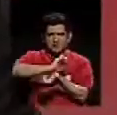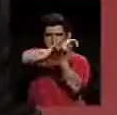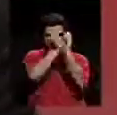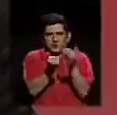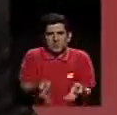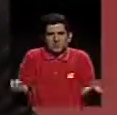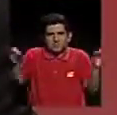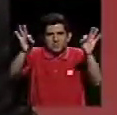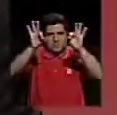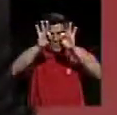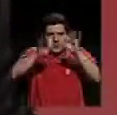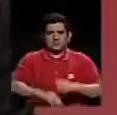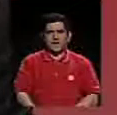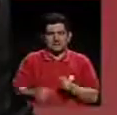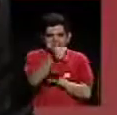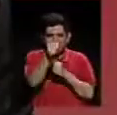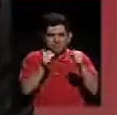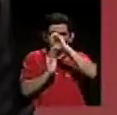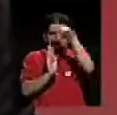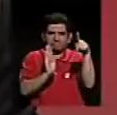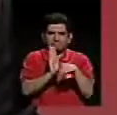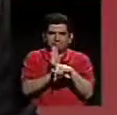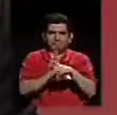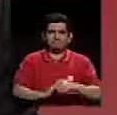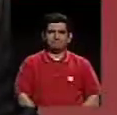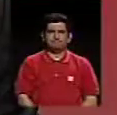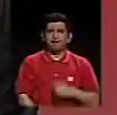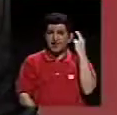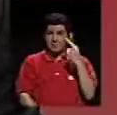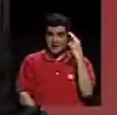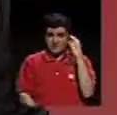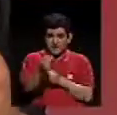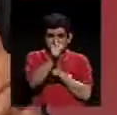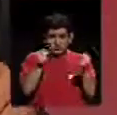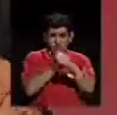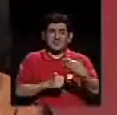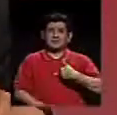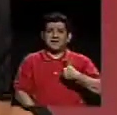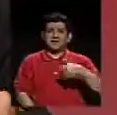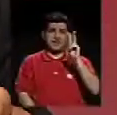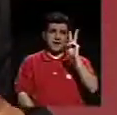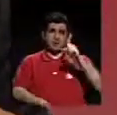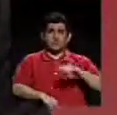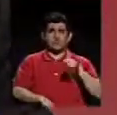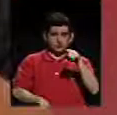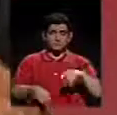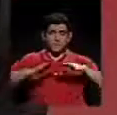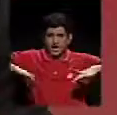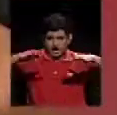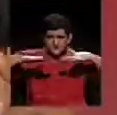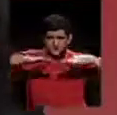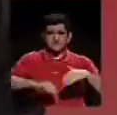cambio importante es la Sala Constitucional, porque la Sala va a tener 2 plazas que